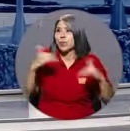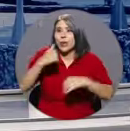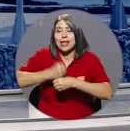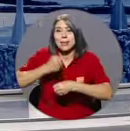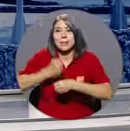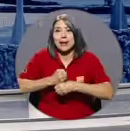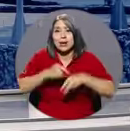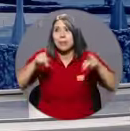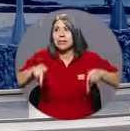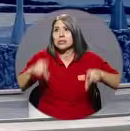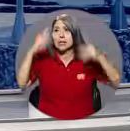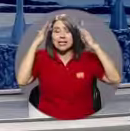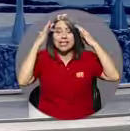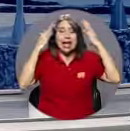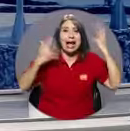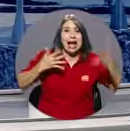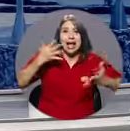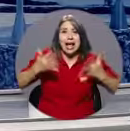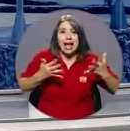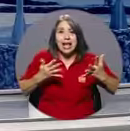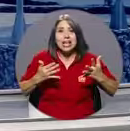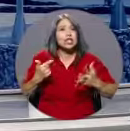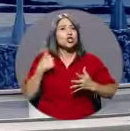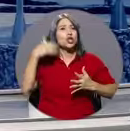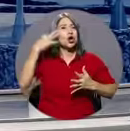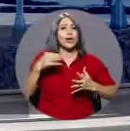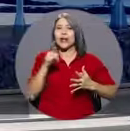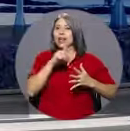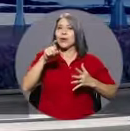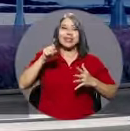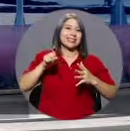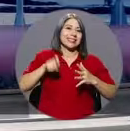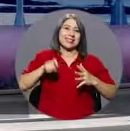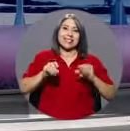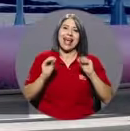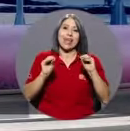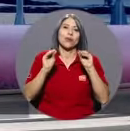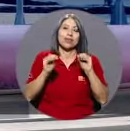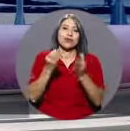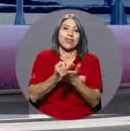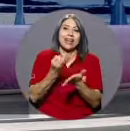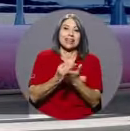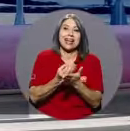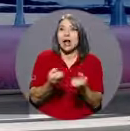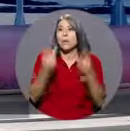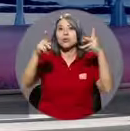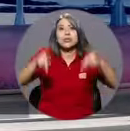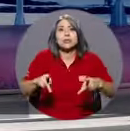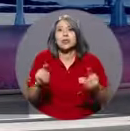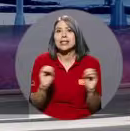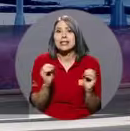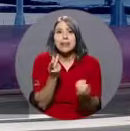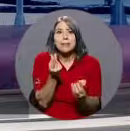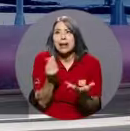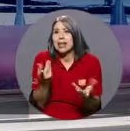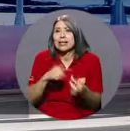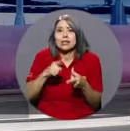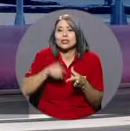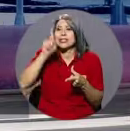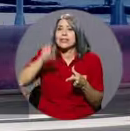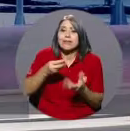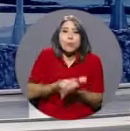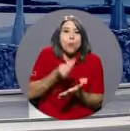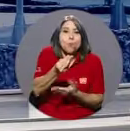siquiera están conscientes, ¿verdad? Yo creo que no es ni educación financiera, es la necesidad que tiene mucha población de hacer frente incluso a sus